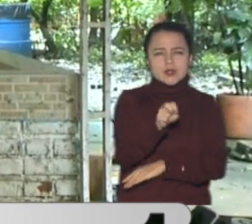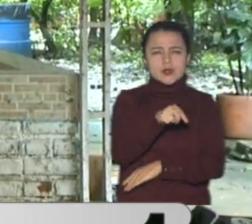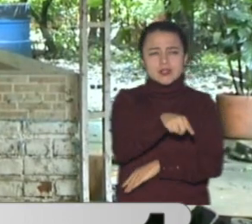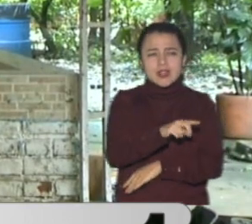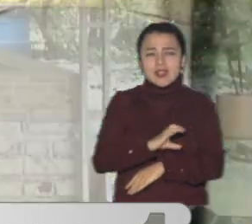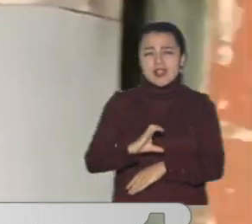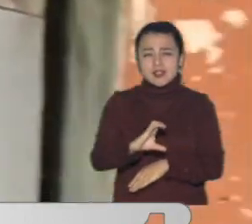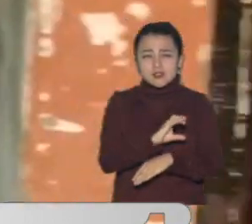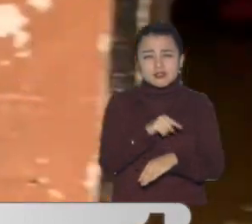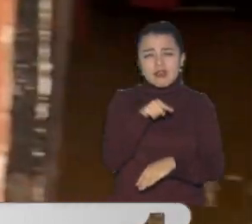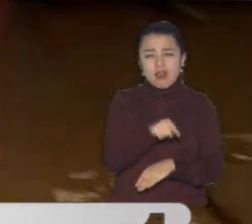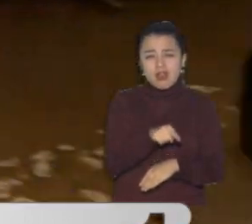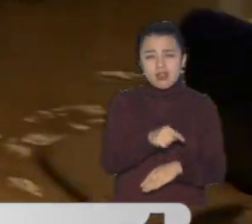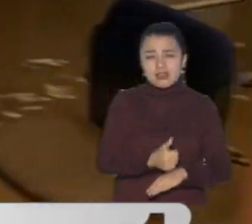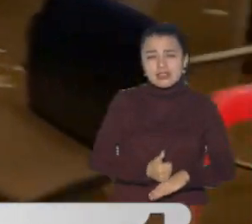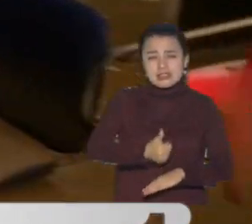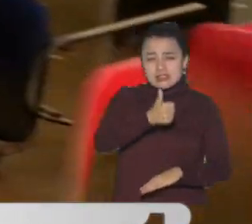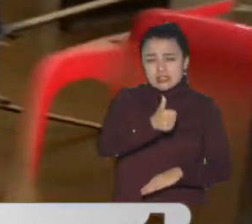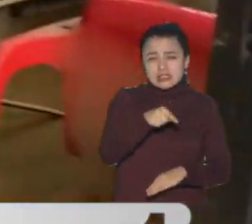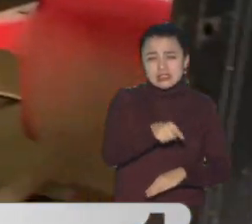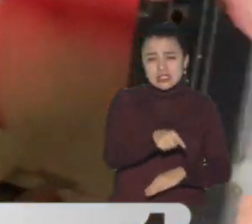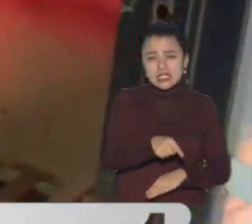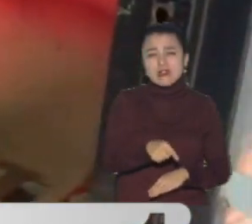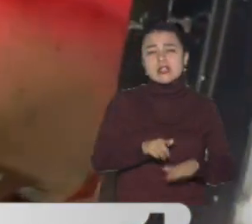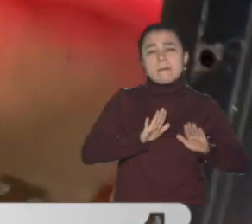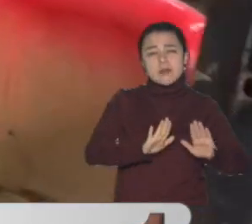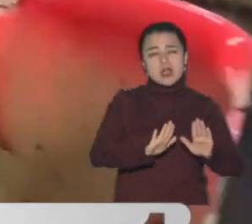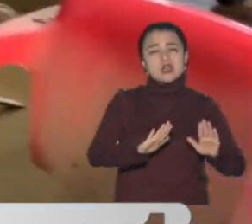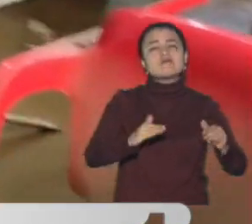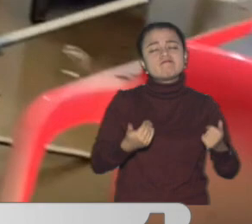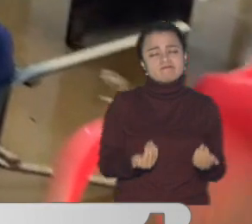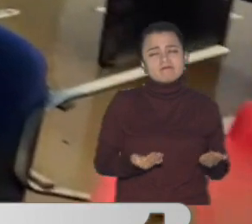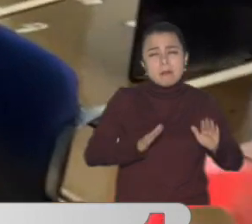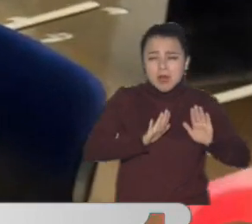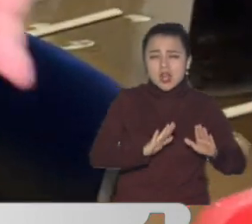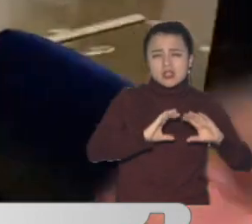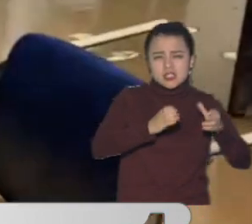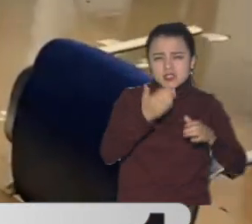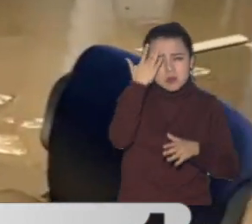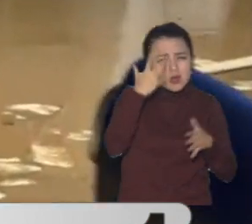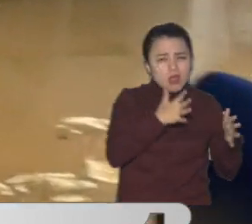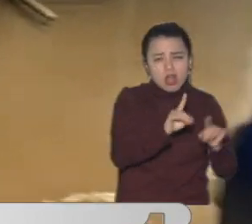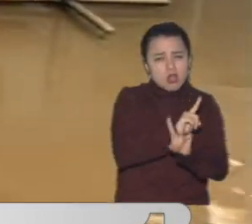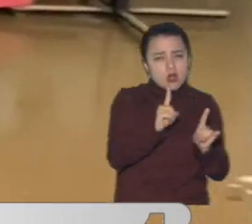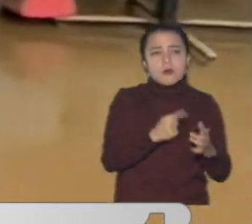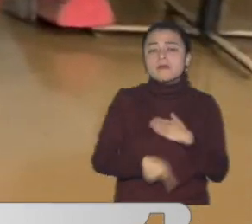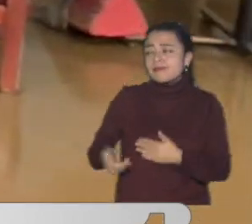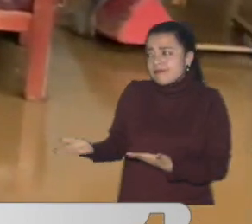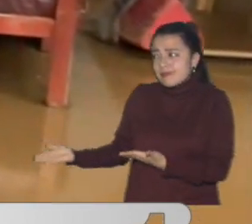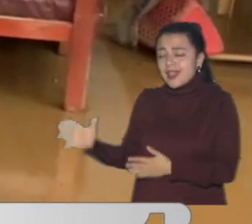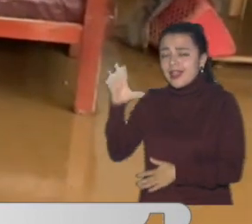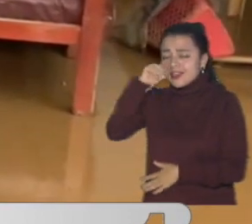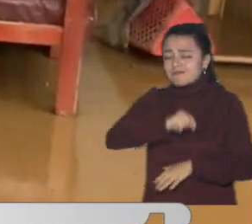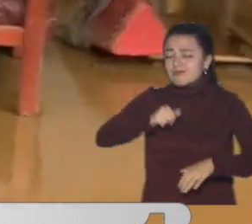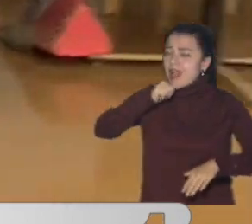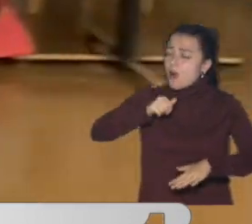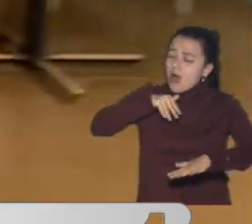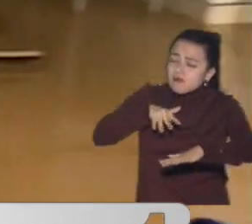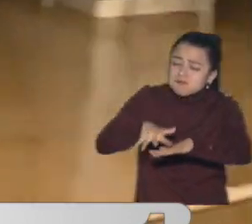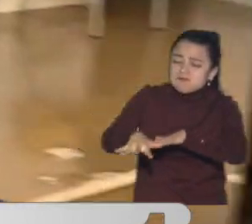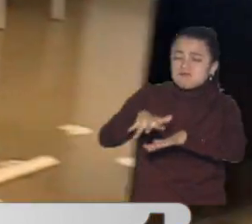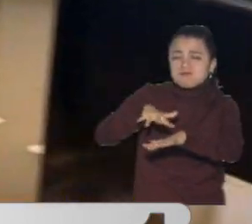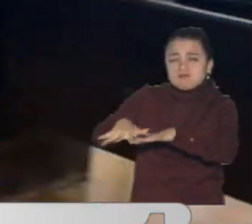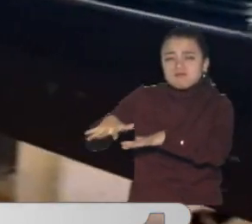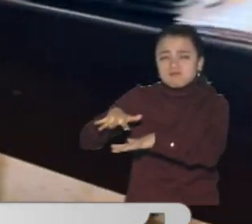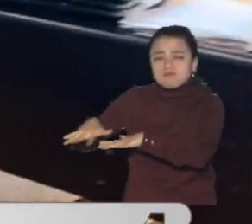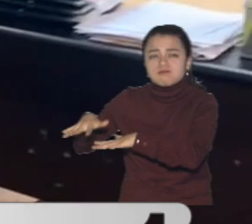ciudad, sus directivas decidieron suspender las clases debido a la inundación que sufrió durante las torrenciales lluvias. Por eso a